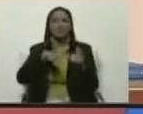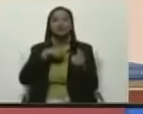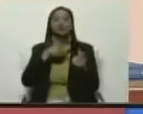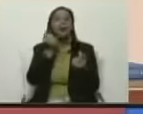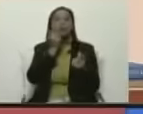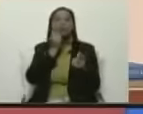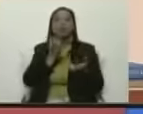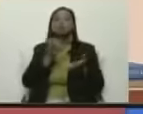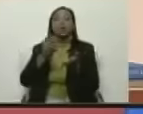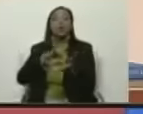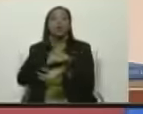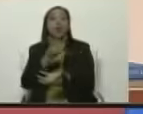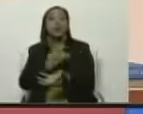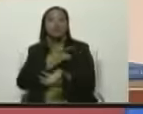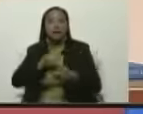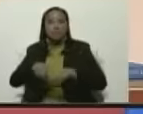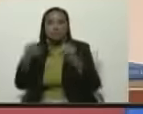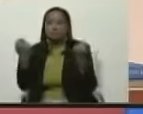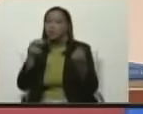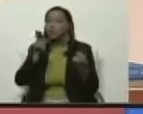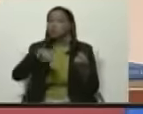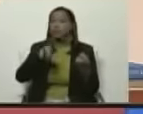Cuarta República con la Universidad Central.